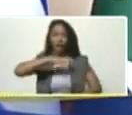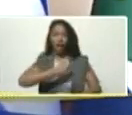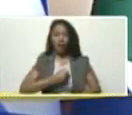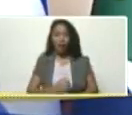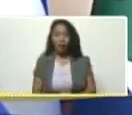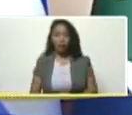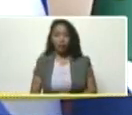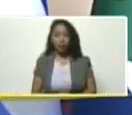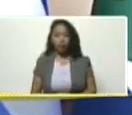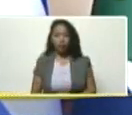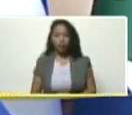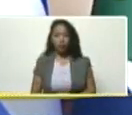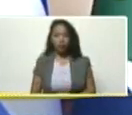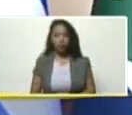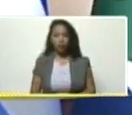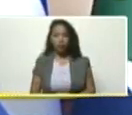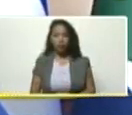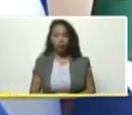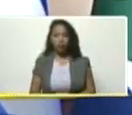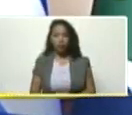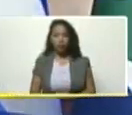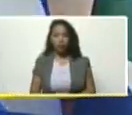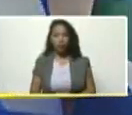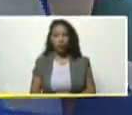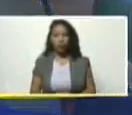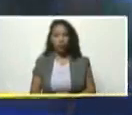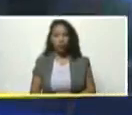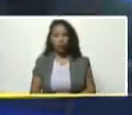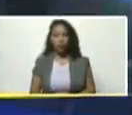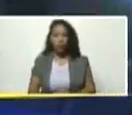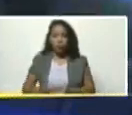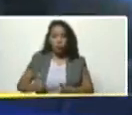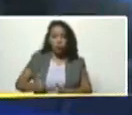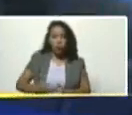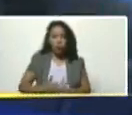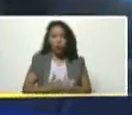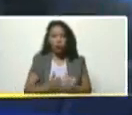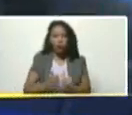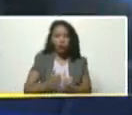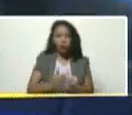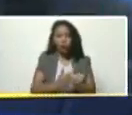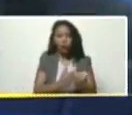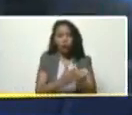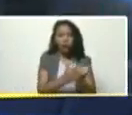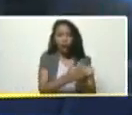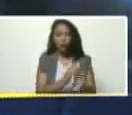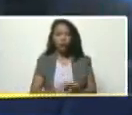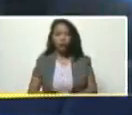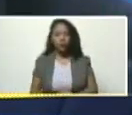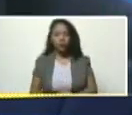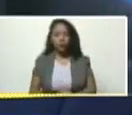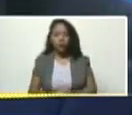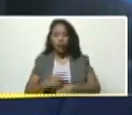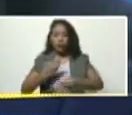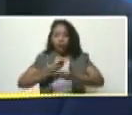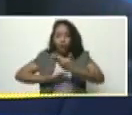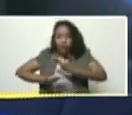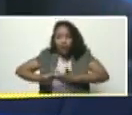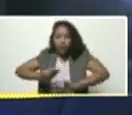encaminando las